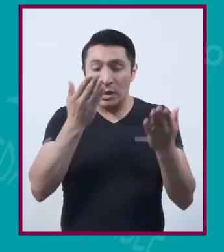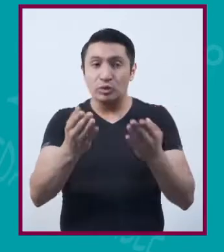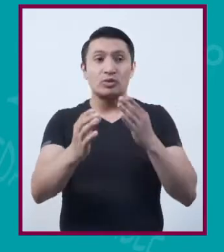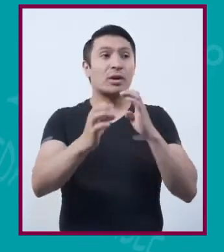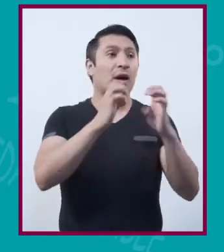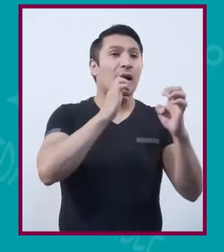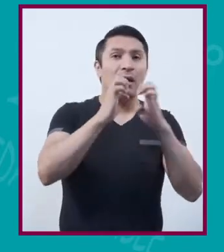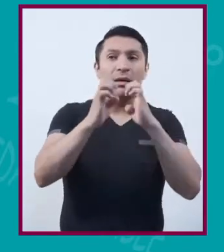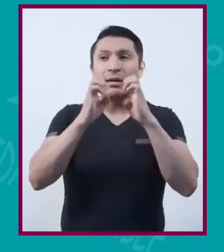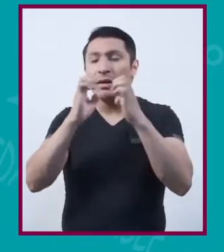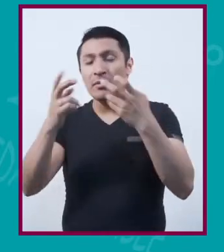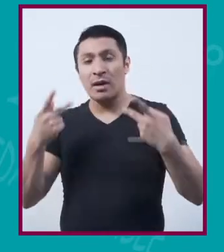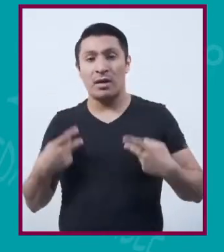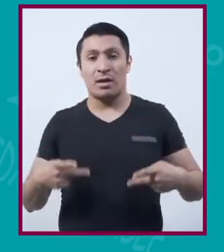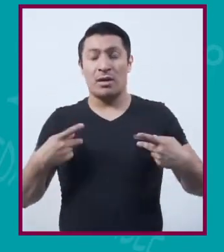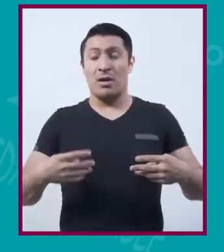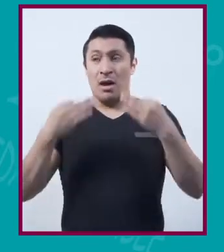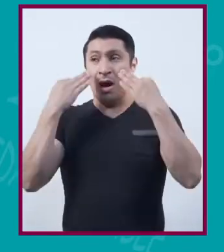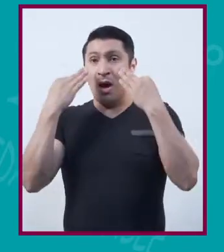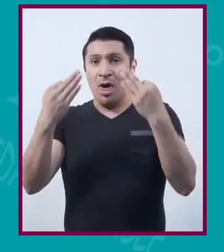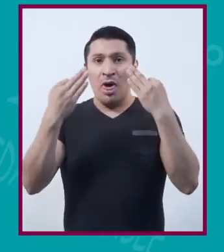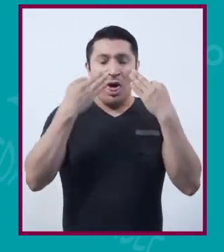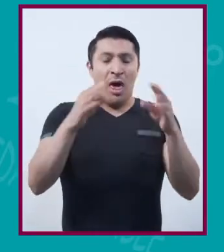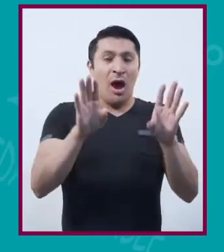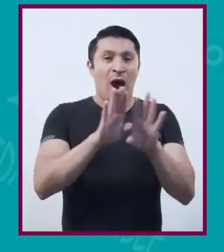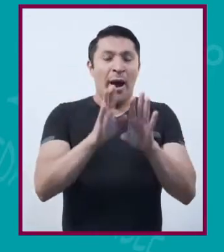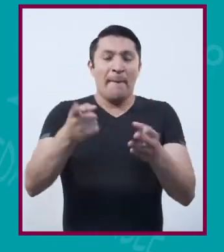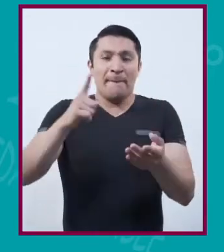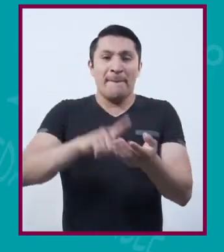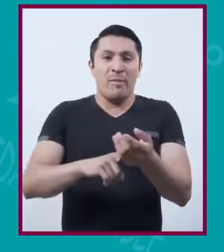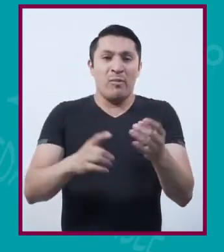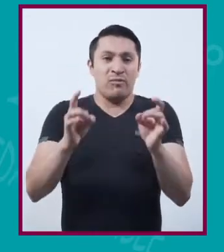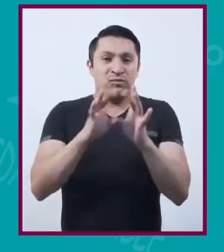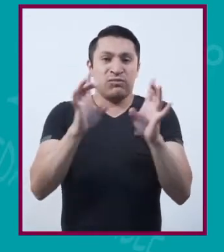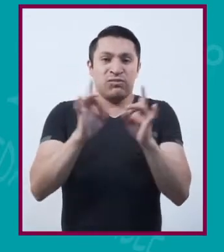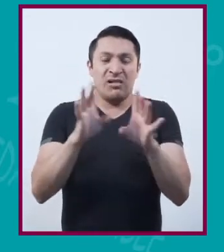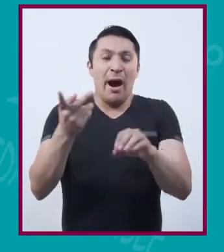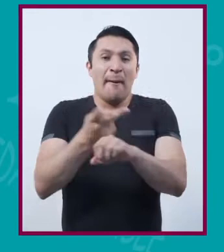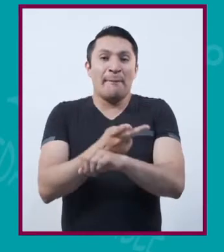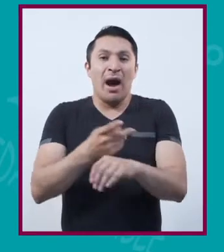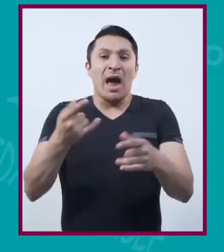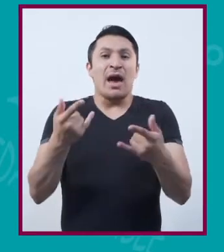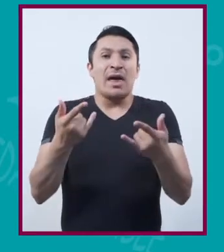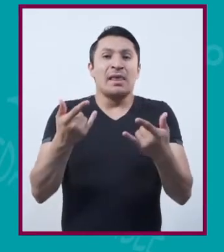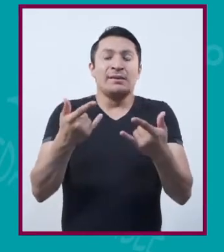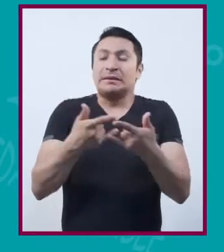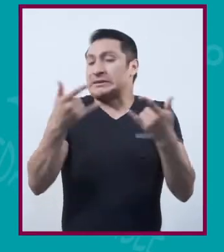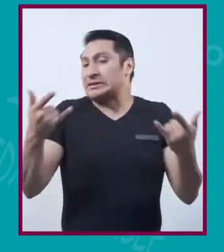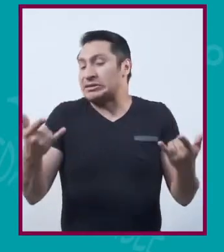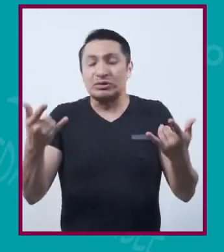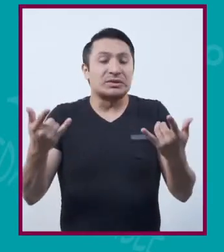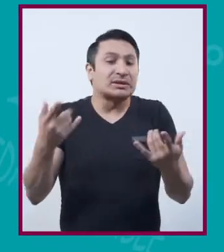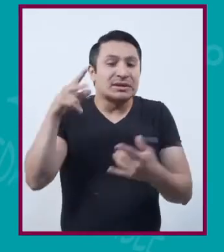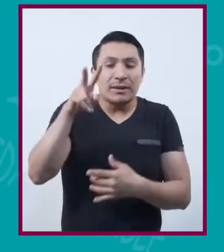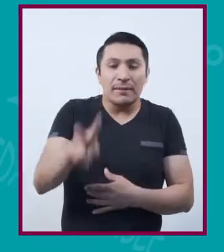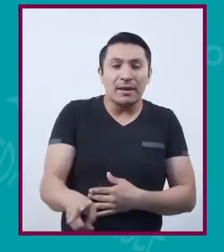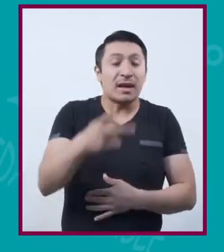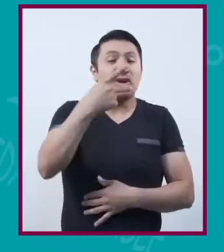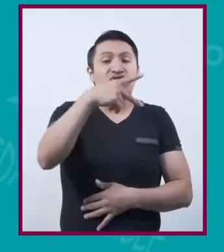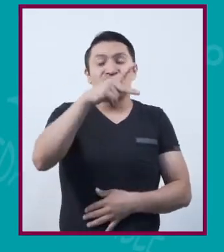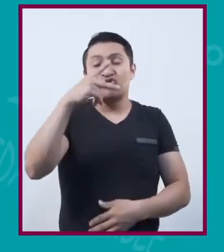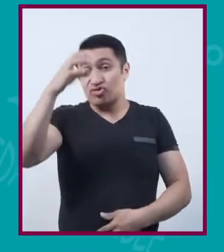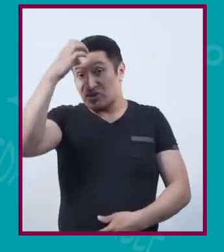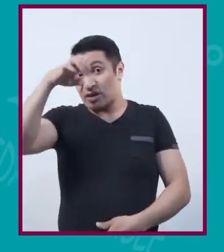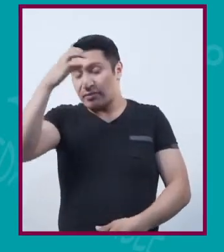entrevistar a testigos y actores directos del acontecer contemporáneo sobre sus experiencias vividas